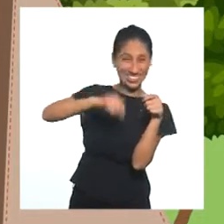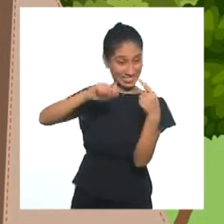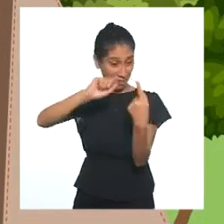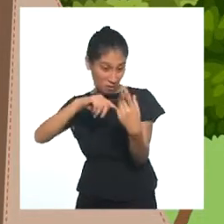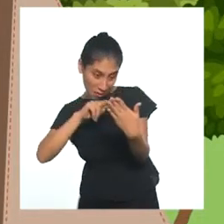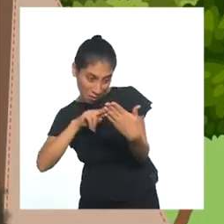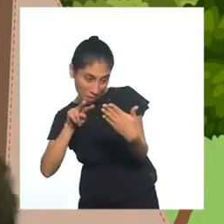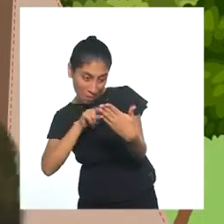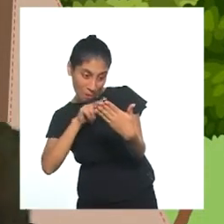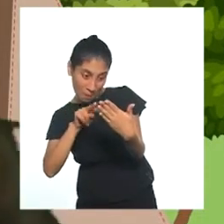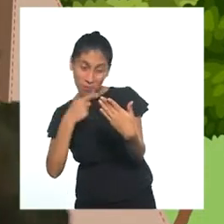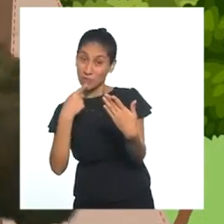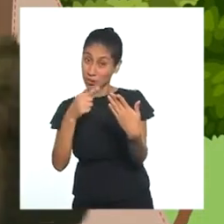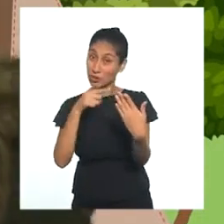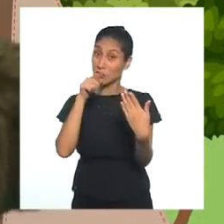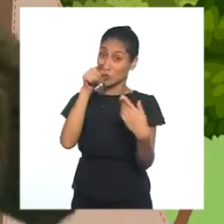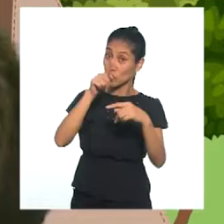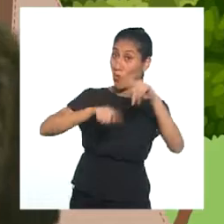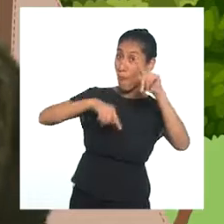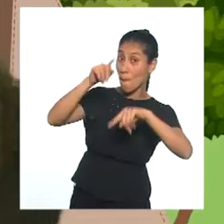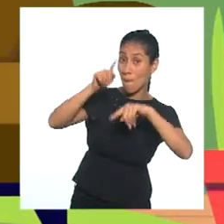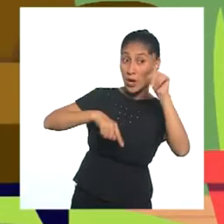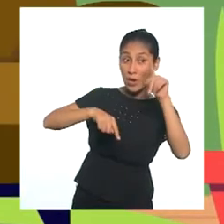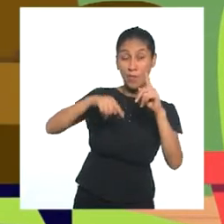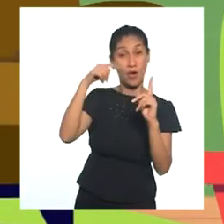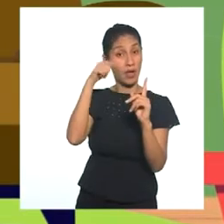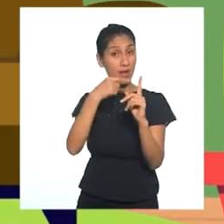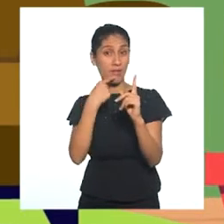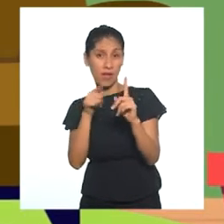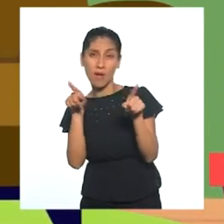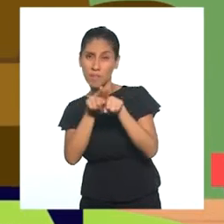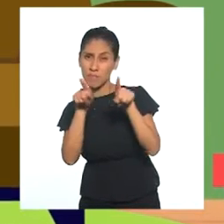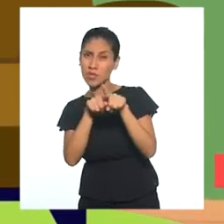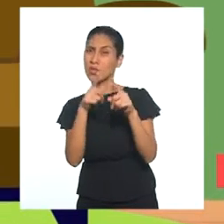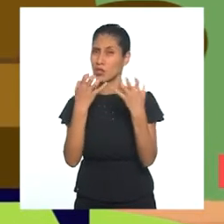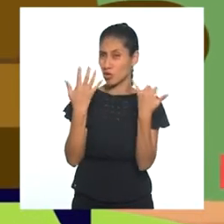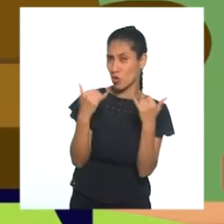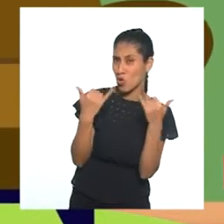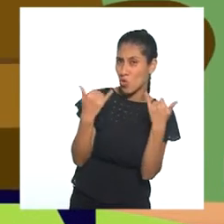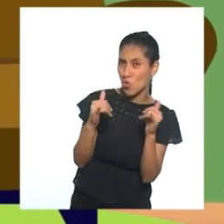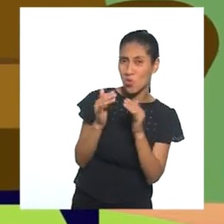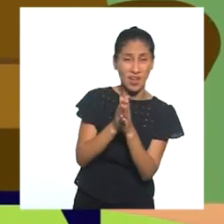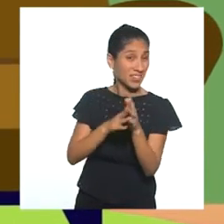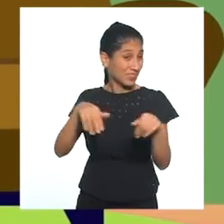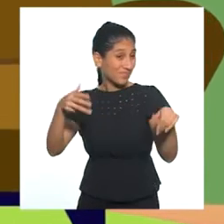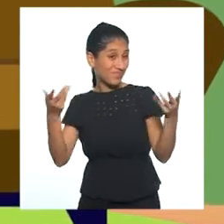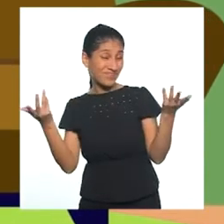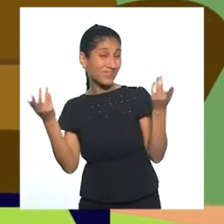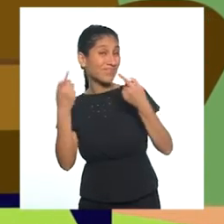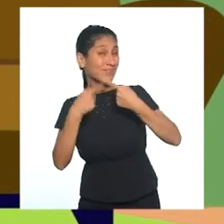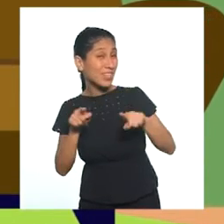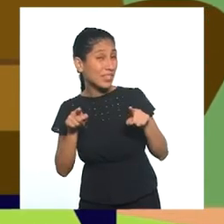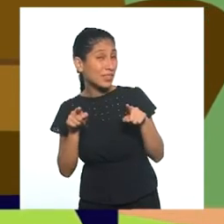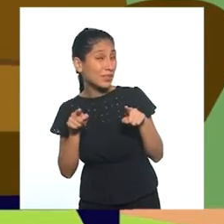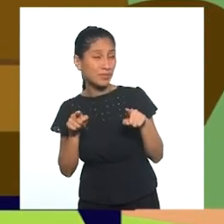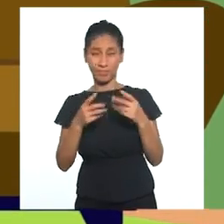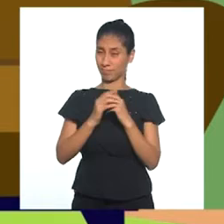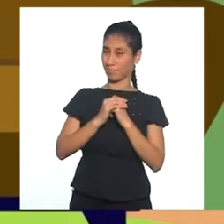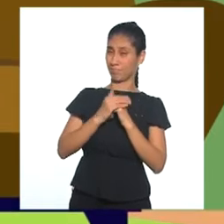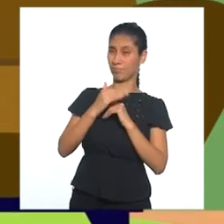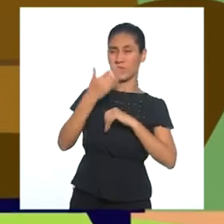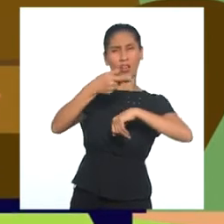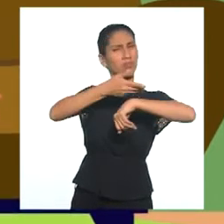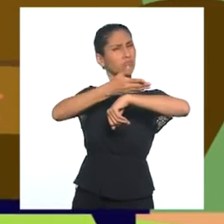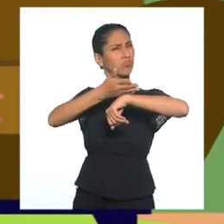bueno! Es lo que dijo su primo, quien también quiso jugar. Ajá. Pero ya era